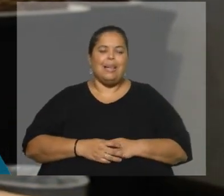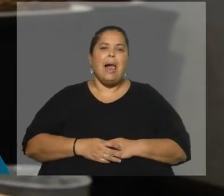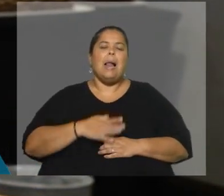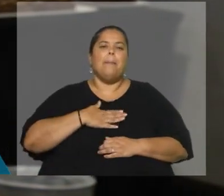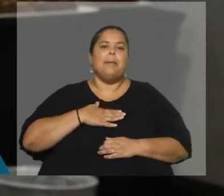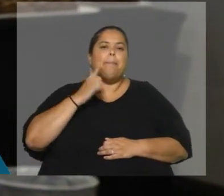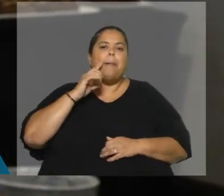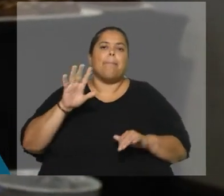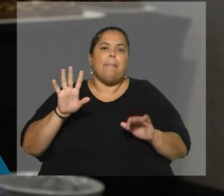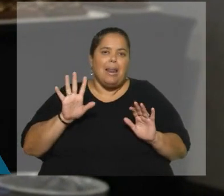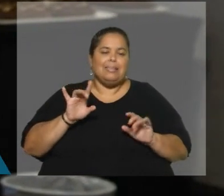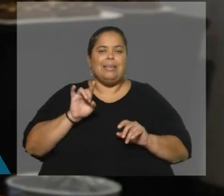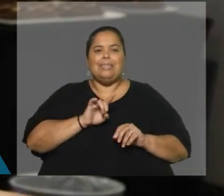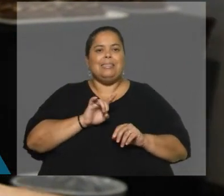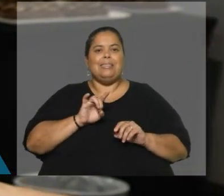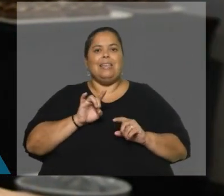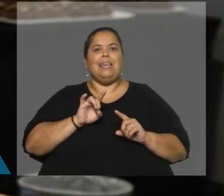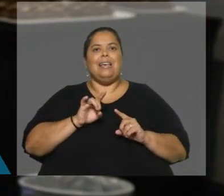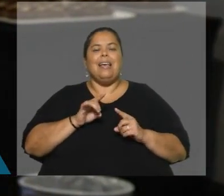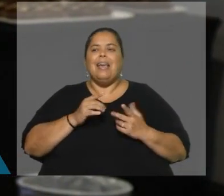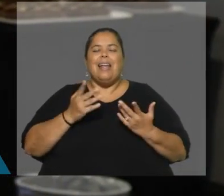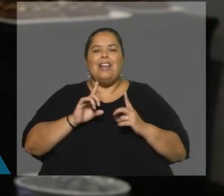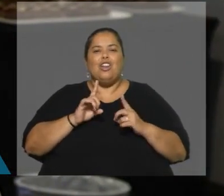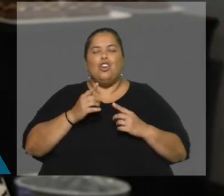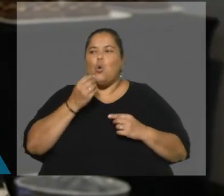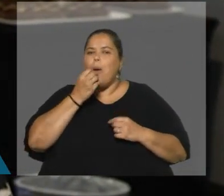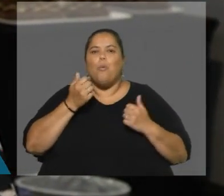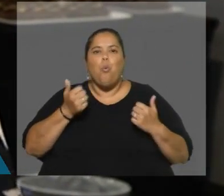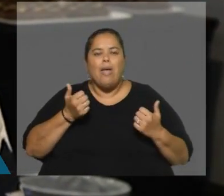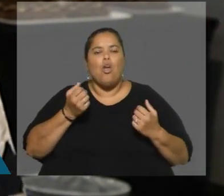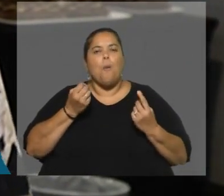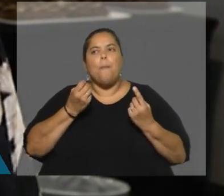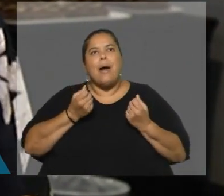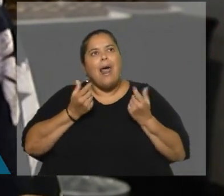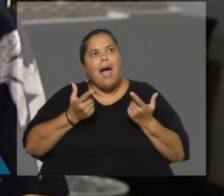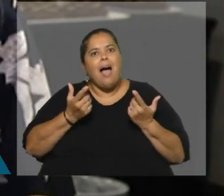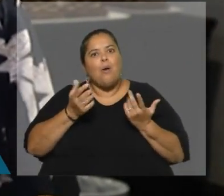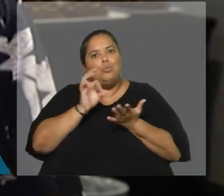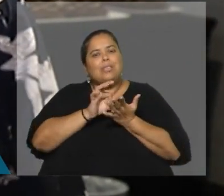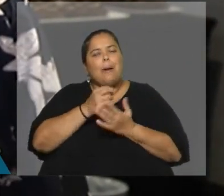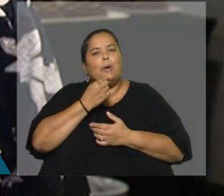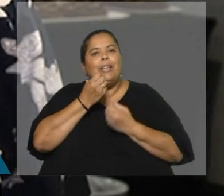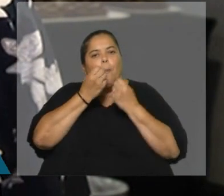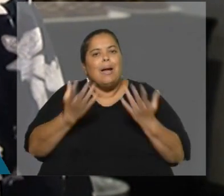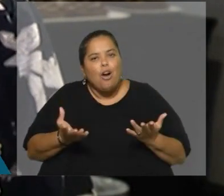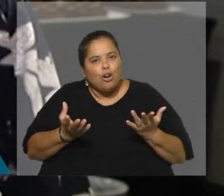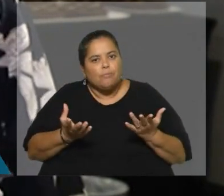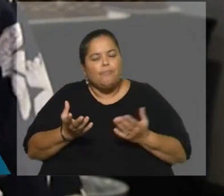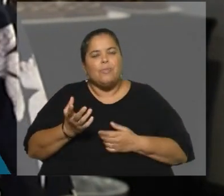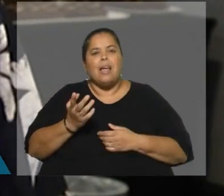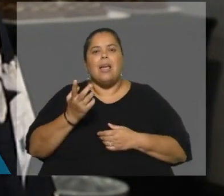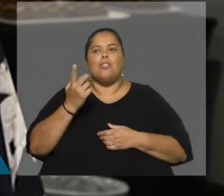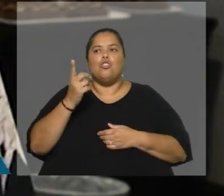parece que si no lo afectan, no contribuyen a tener un sistema político mejor. Me parece que